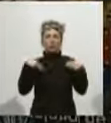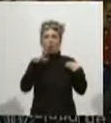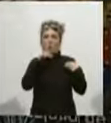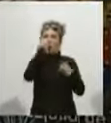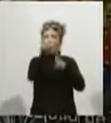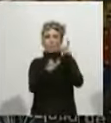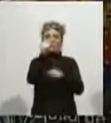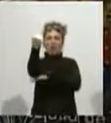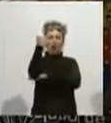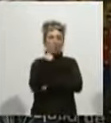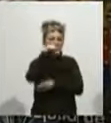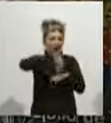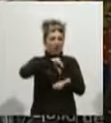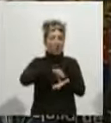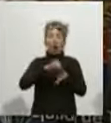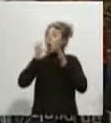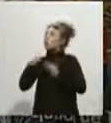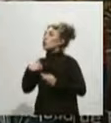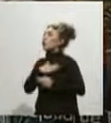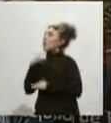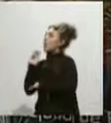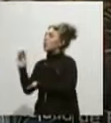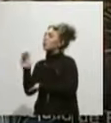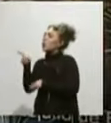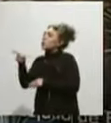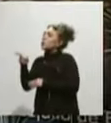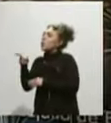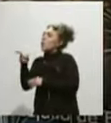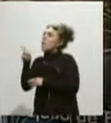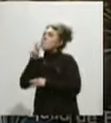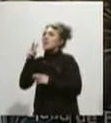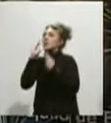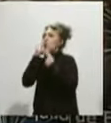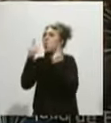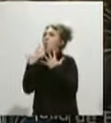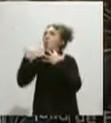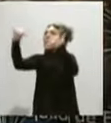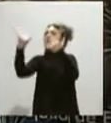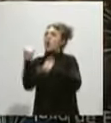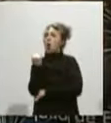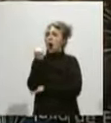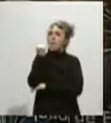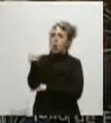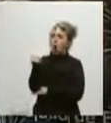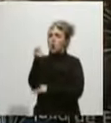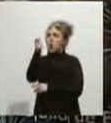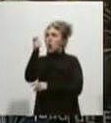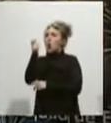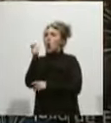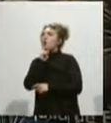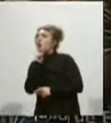gente aquí de Arrecife. Es lo que te iba a preguntar. ¿Cómo te recibe la gente de la tierra, Arrecife, esta gente que es de sangre